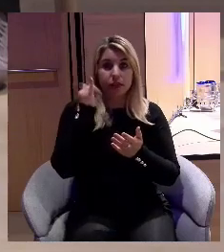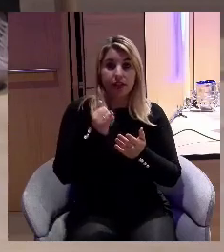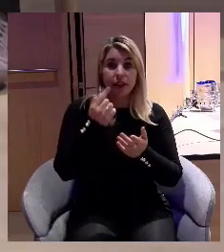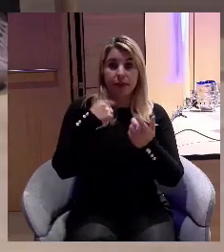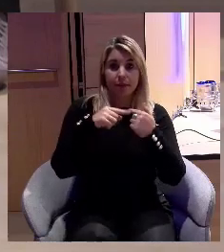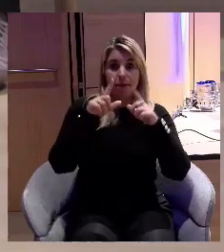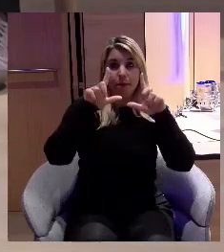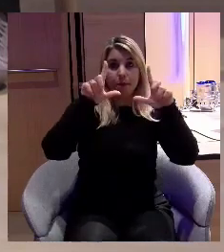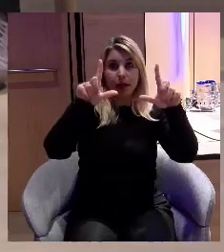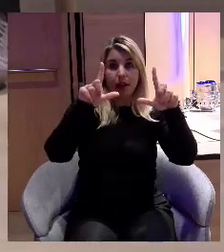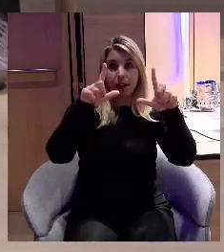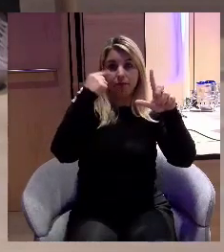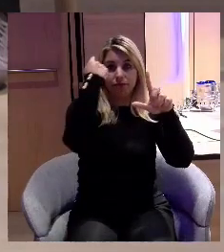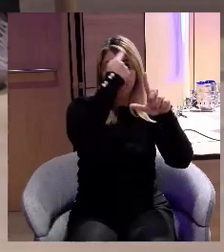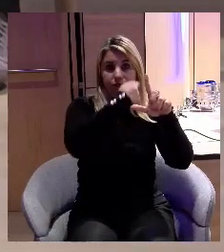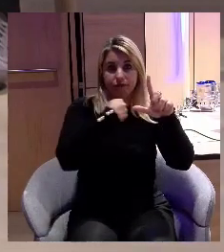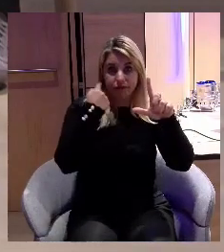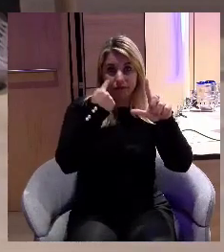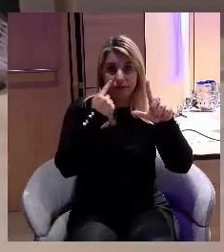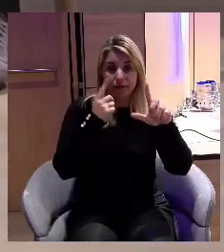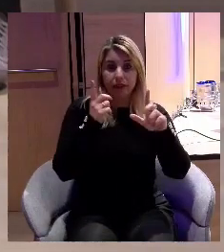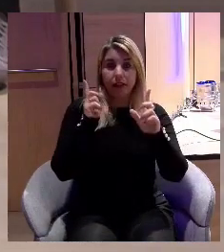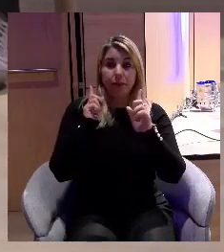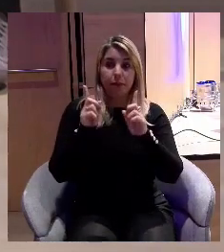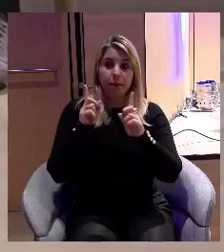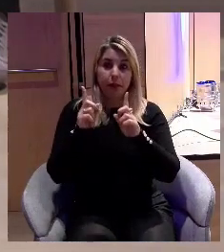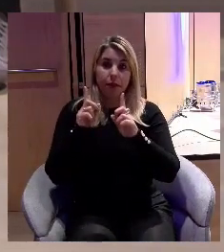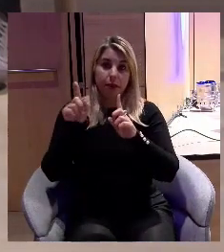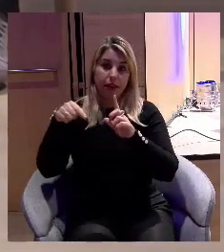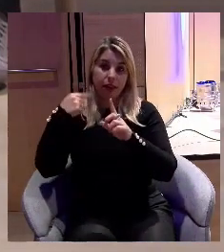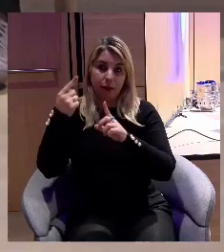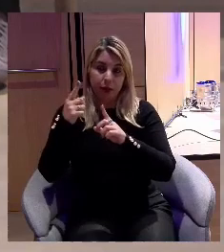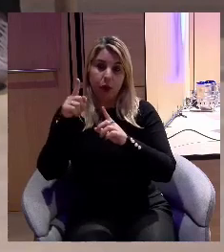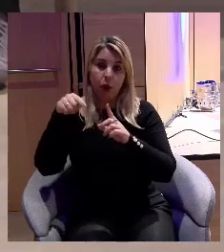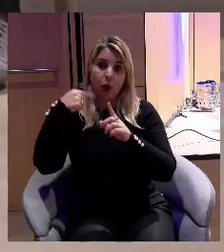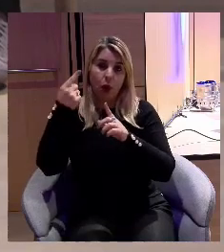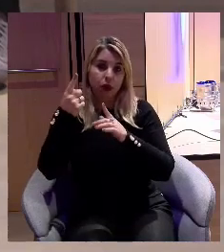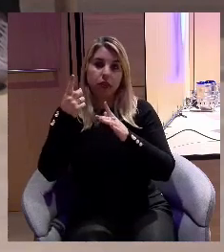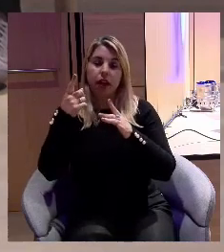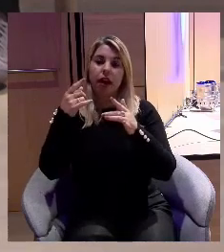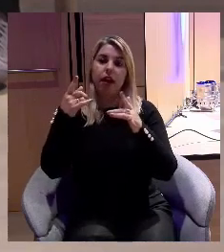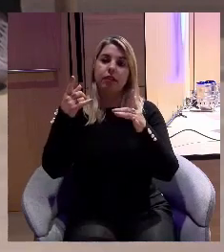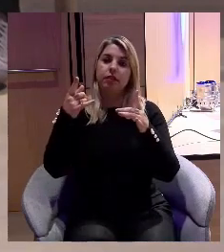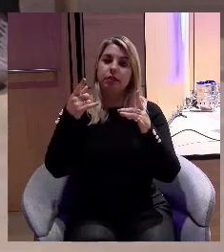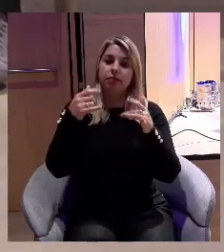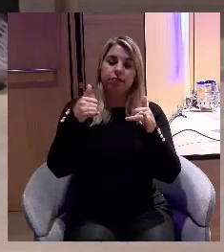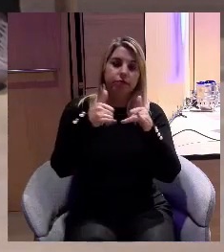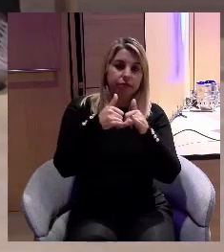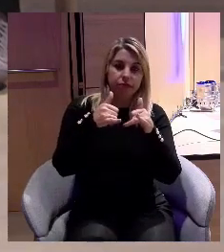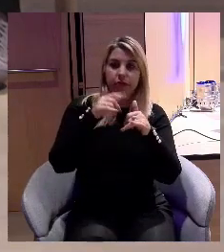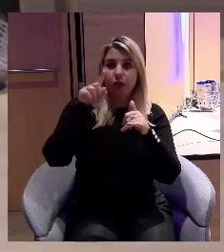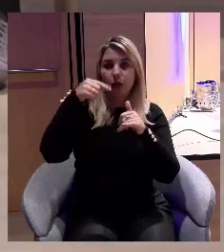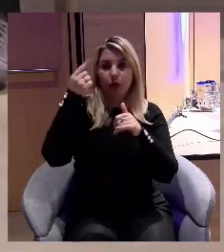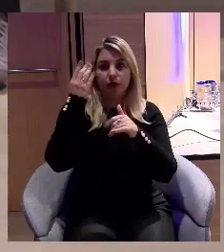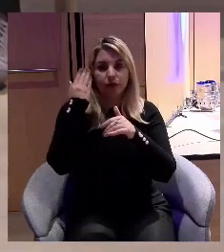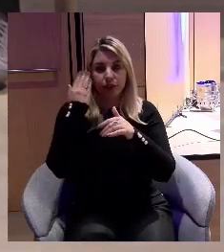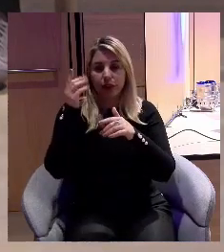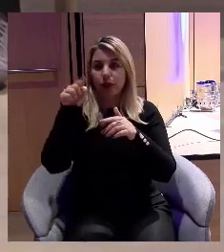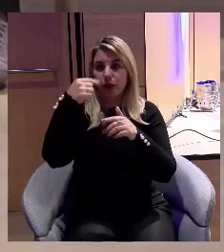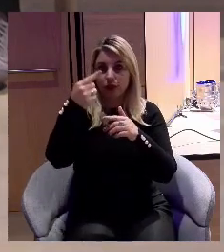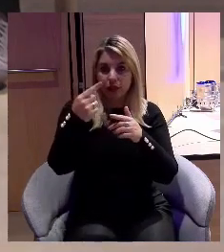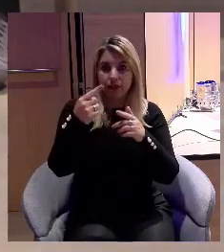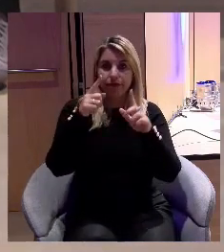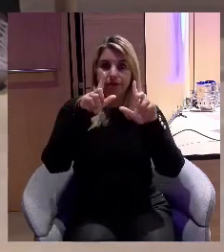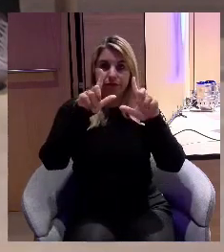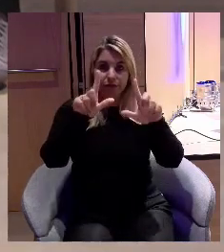imagen de ese Facebook es la misma que aparece en las redes sociales oficiales de la alcaldía y empezar a ver, bueno, si se parece,